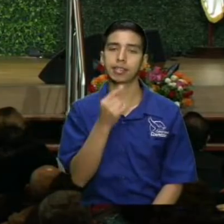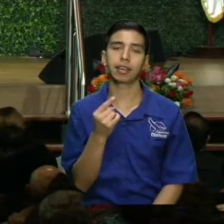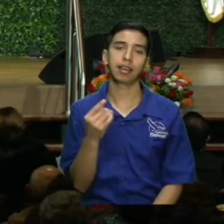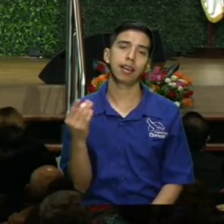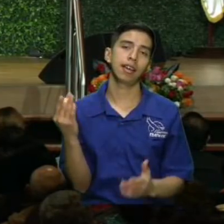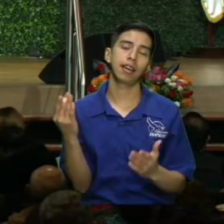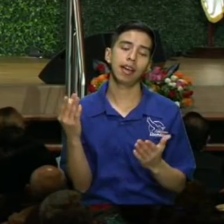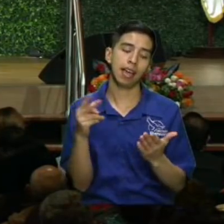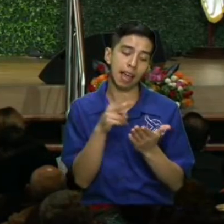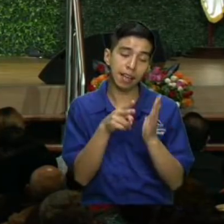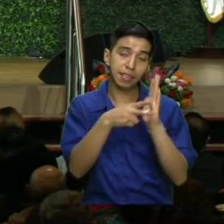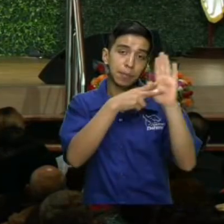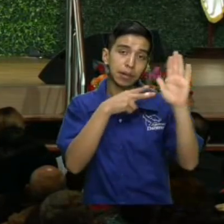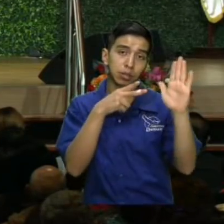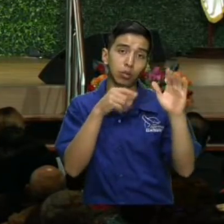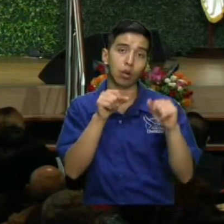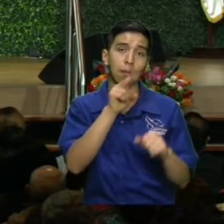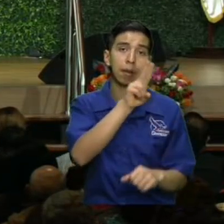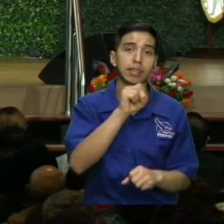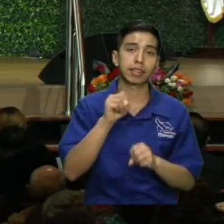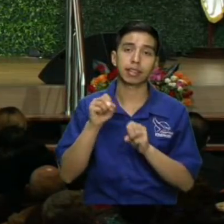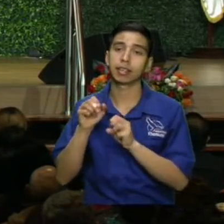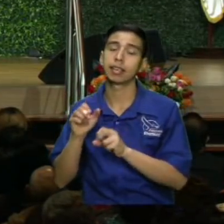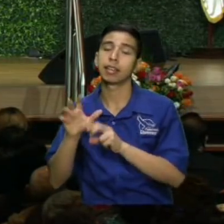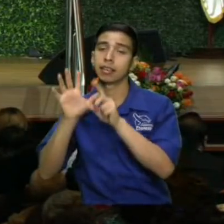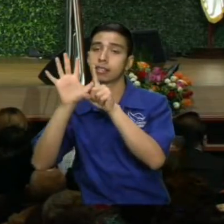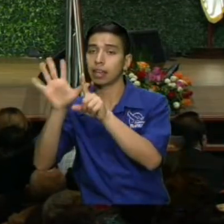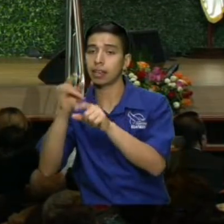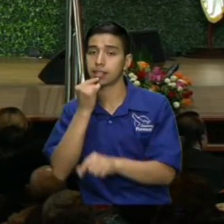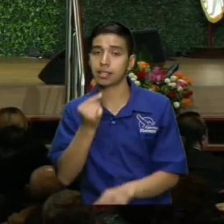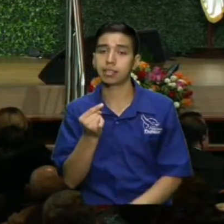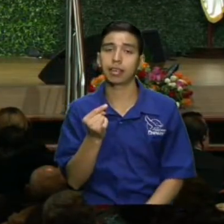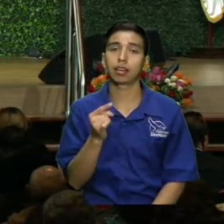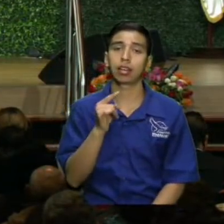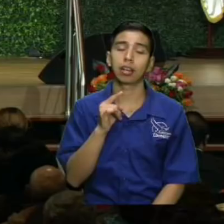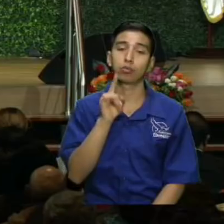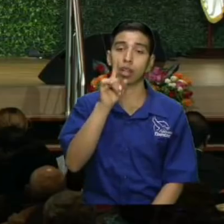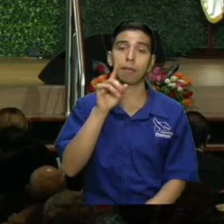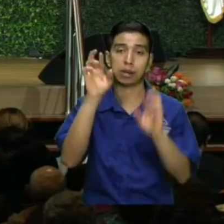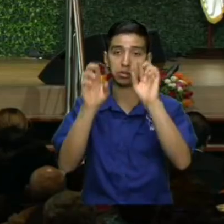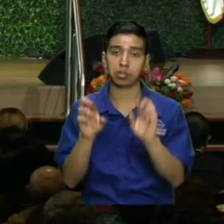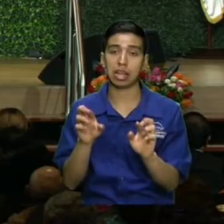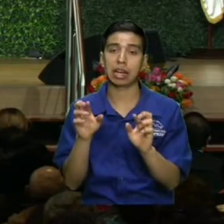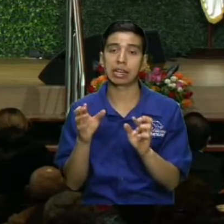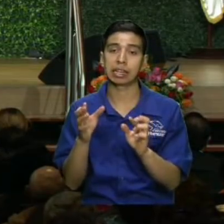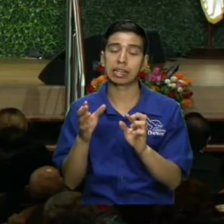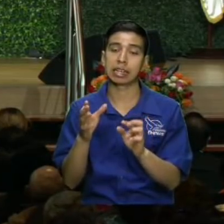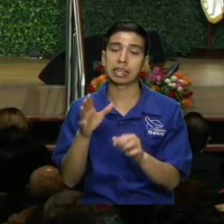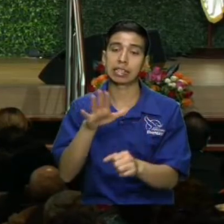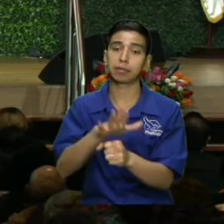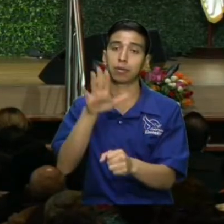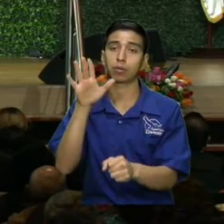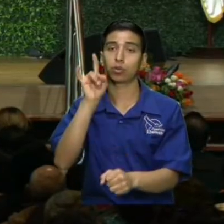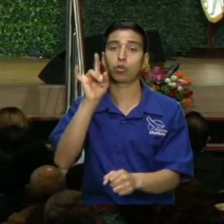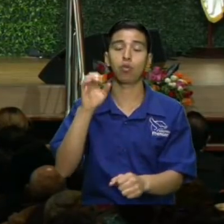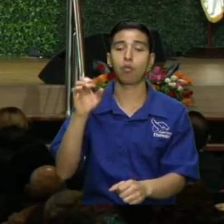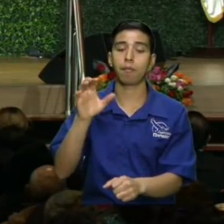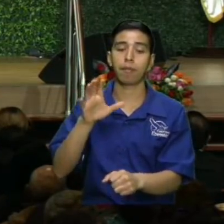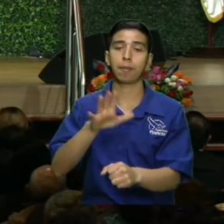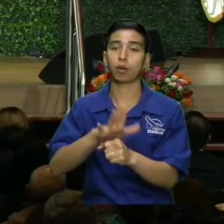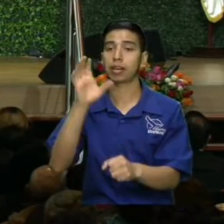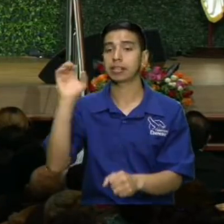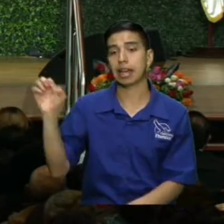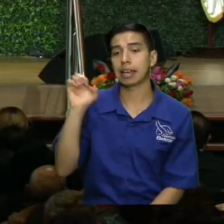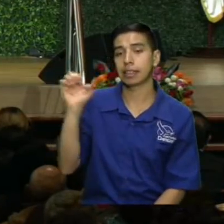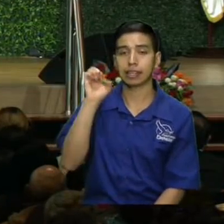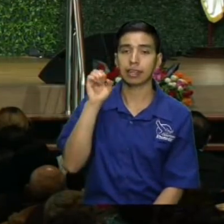¿qué es lo que va a hacer este al que se le prometió un pacto eterno? Mire qué es lo que va a hacer. Clamará a